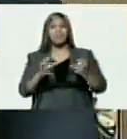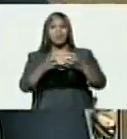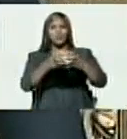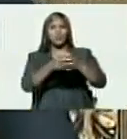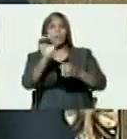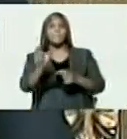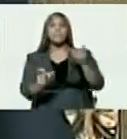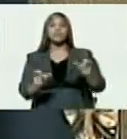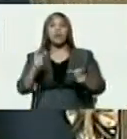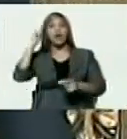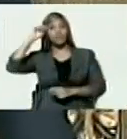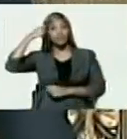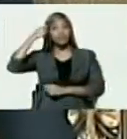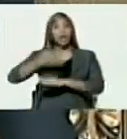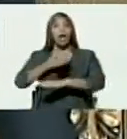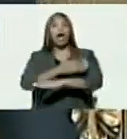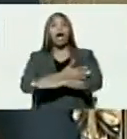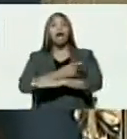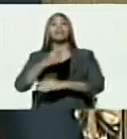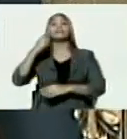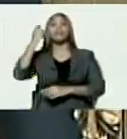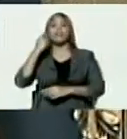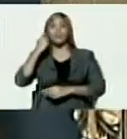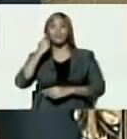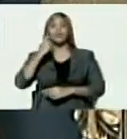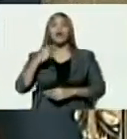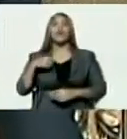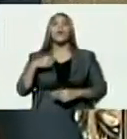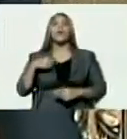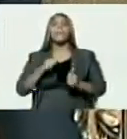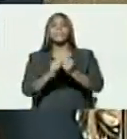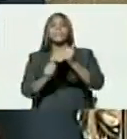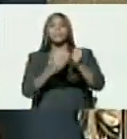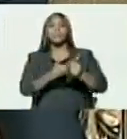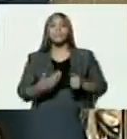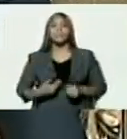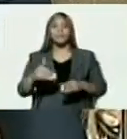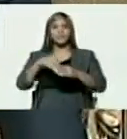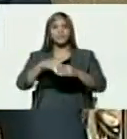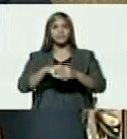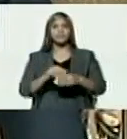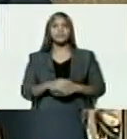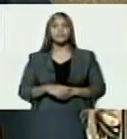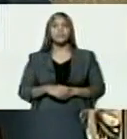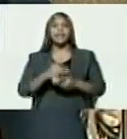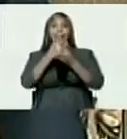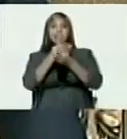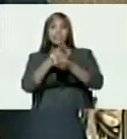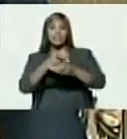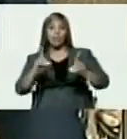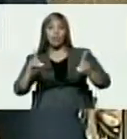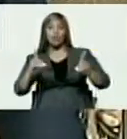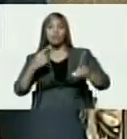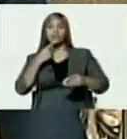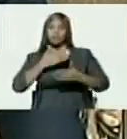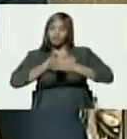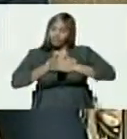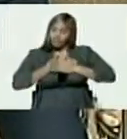José Gregorio Correa fue el vicepresidente del Comité de Postulaciones Electorales. Es estar dispuesto a ceder,